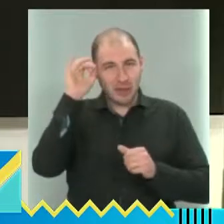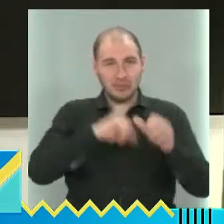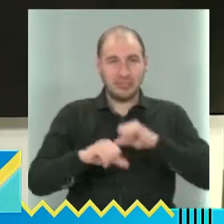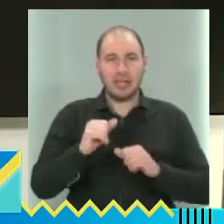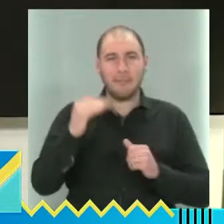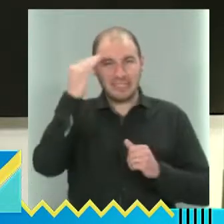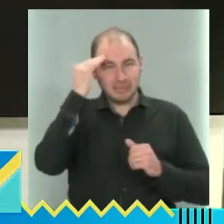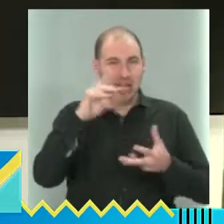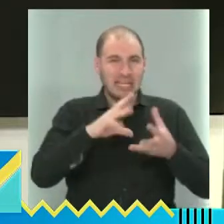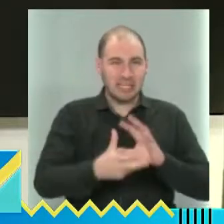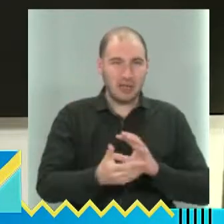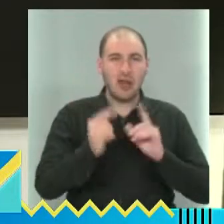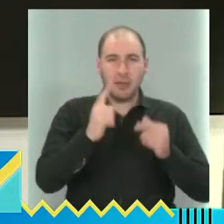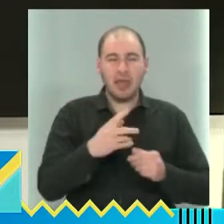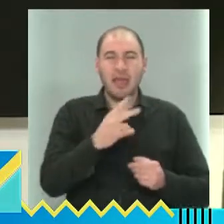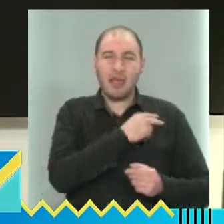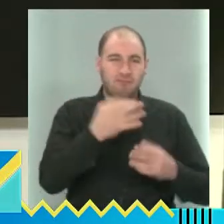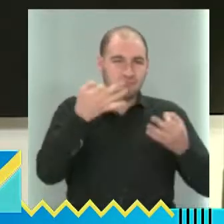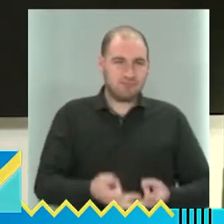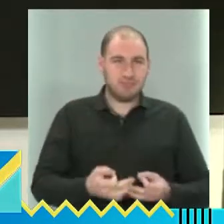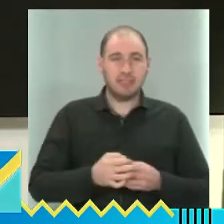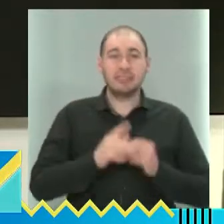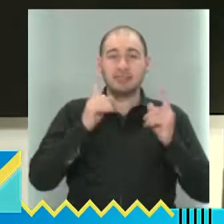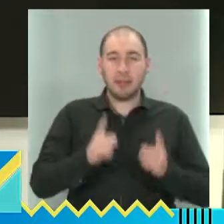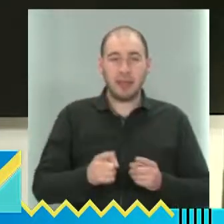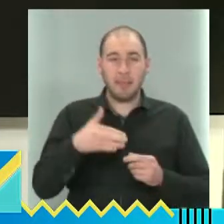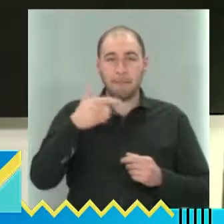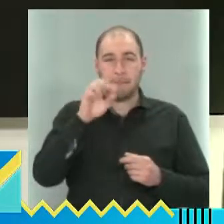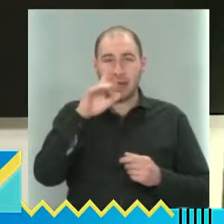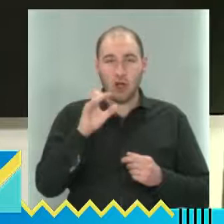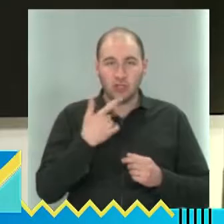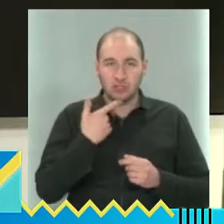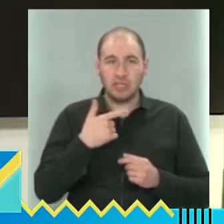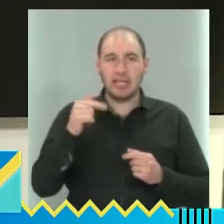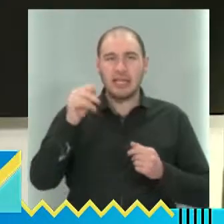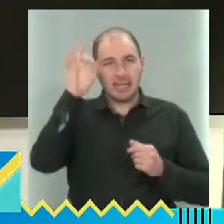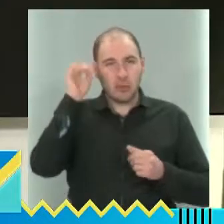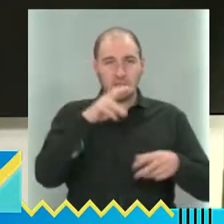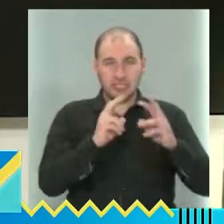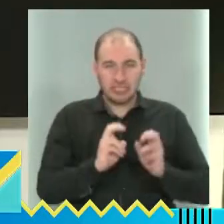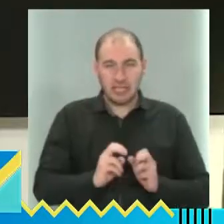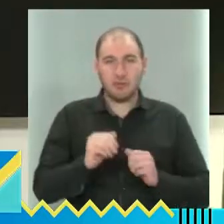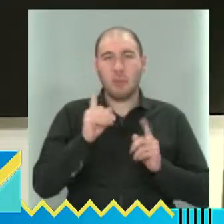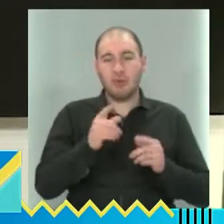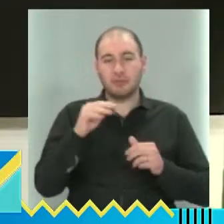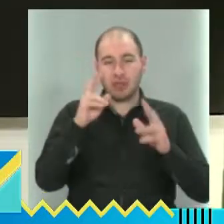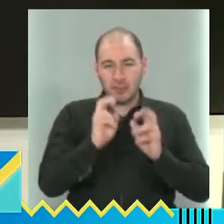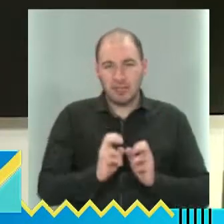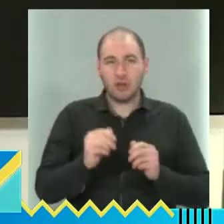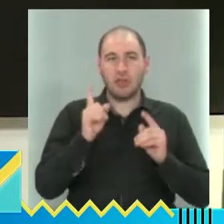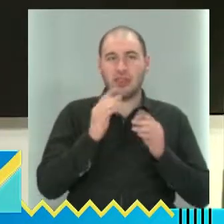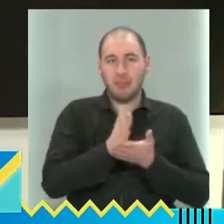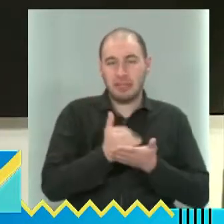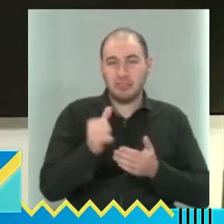al pensamiento estratégico y liderazgo efectivo. Y también Marcos Jofré Neila, neurocientífico y docente investigador del Departamento